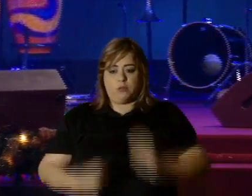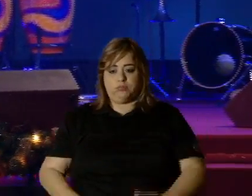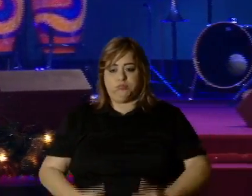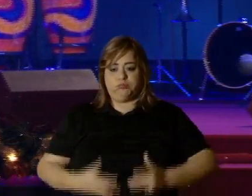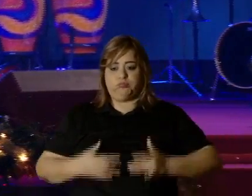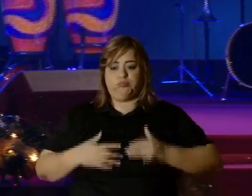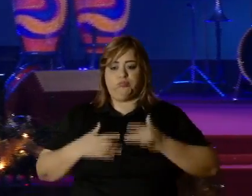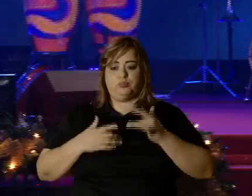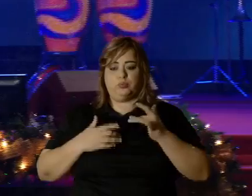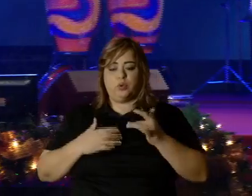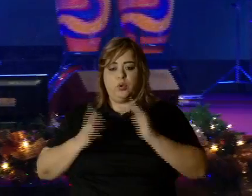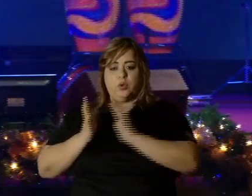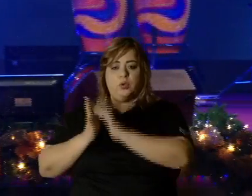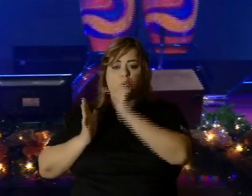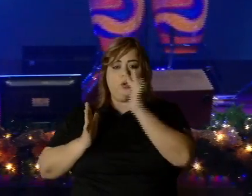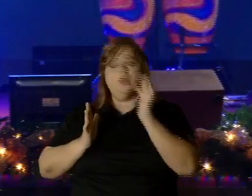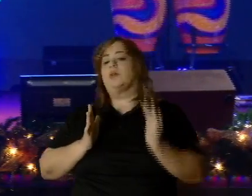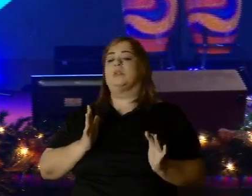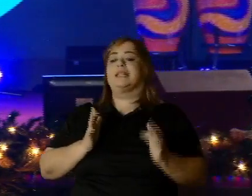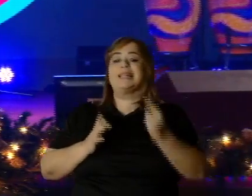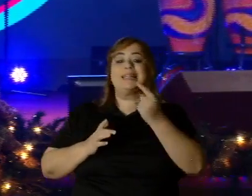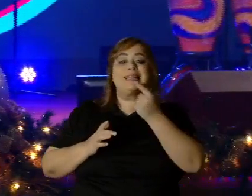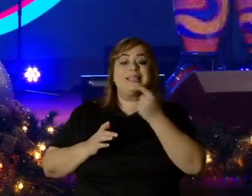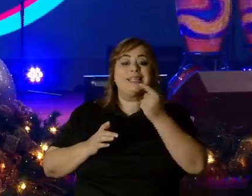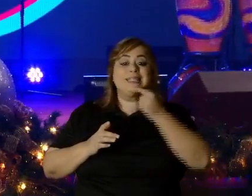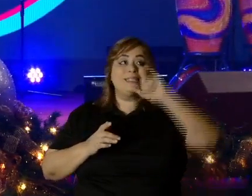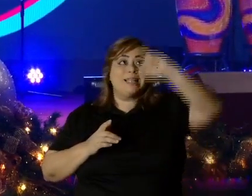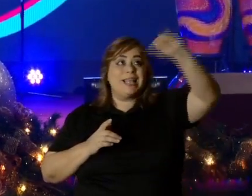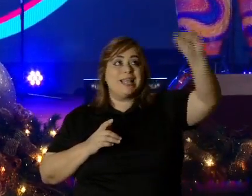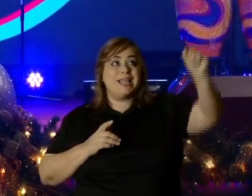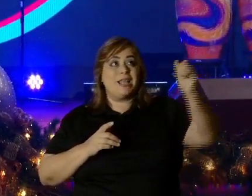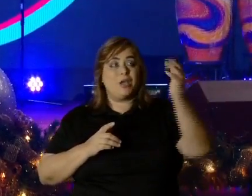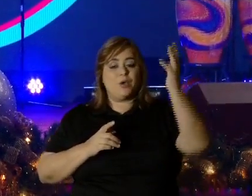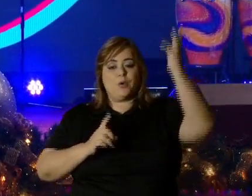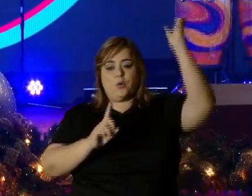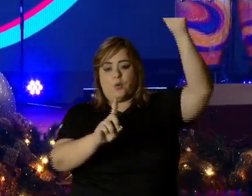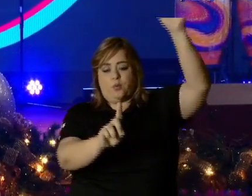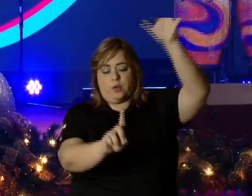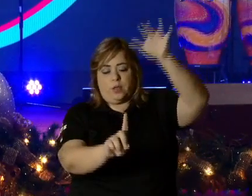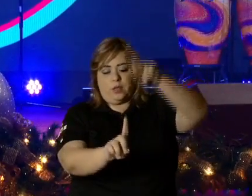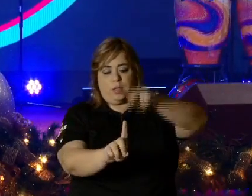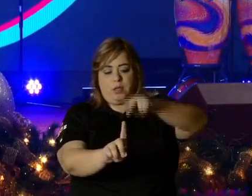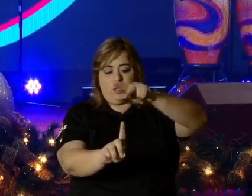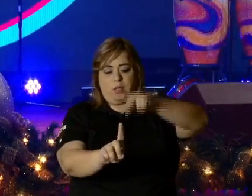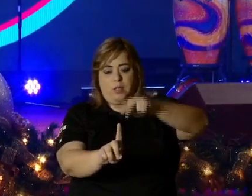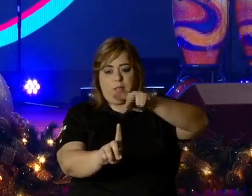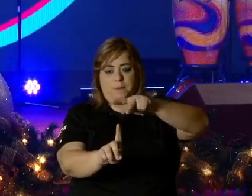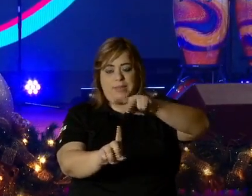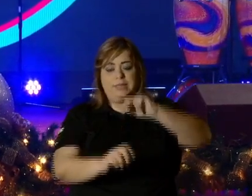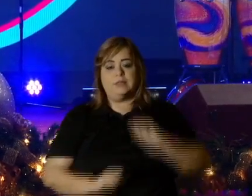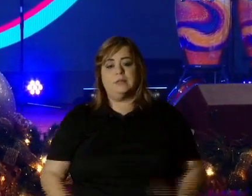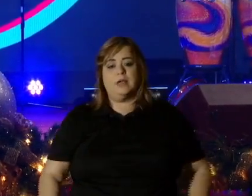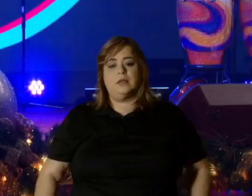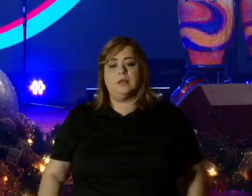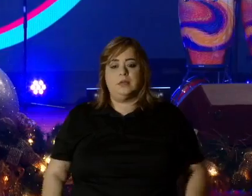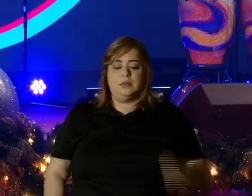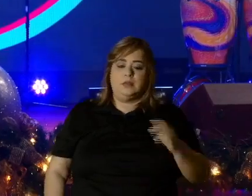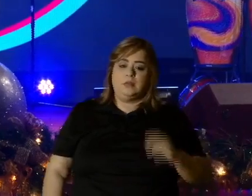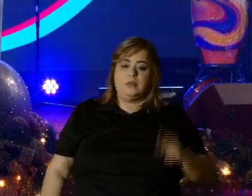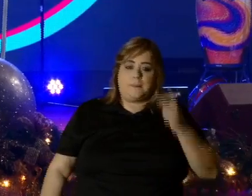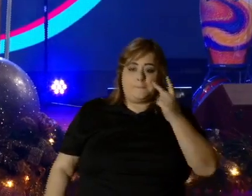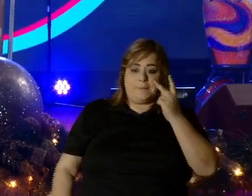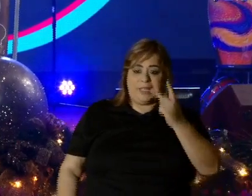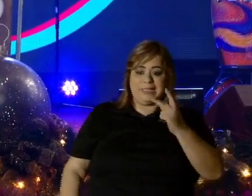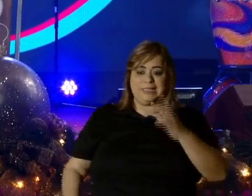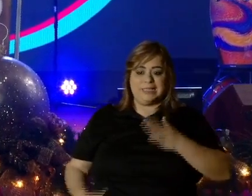Aleluya. Mas sobre ti amanecerá Jehová y sobre ti será vista ¿qué? Entonces tú quieres que yo diga